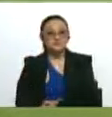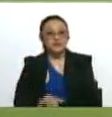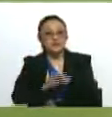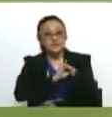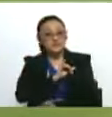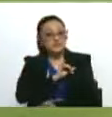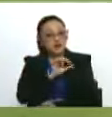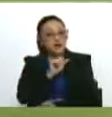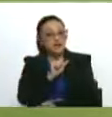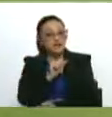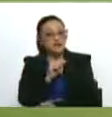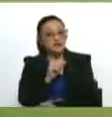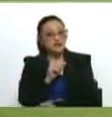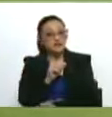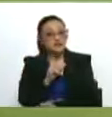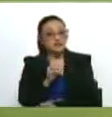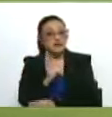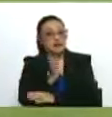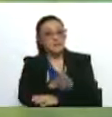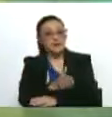Identificadas están las amenazas.